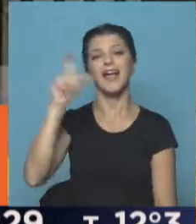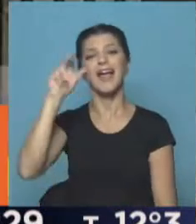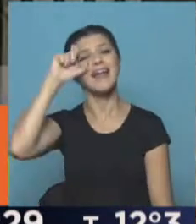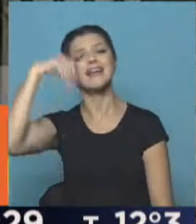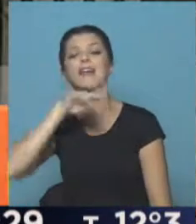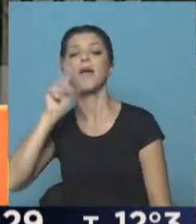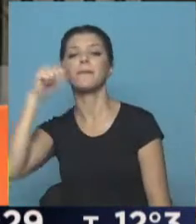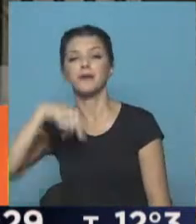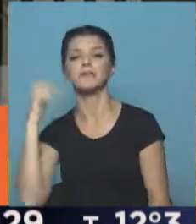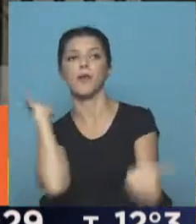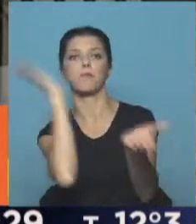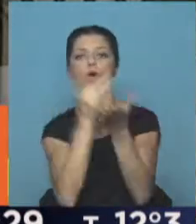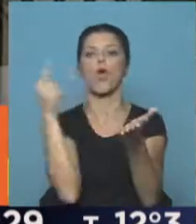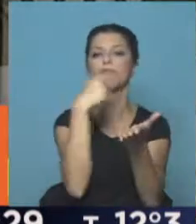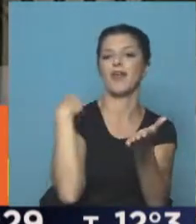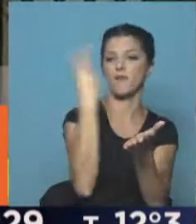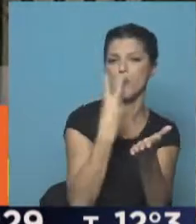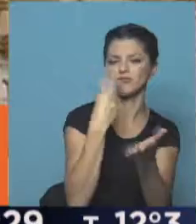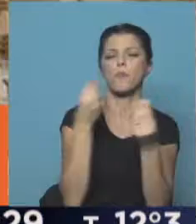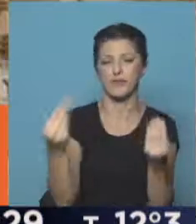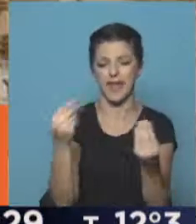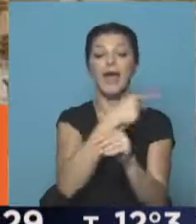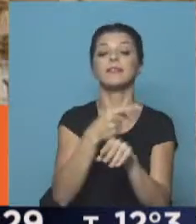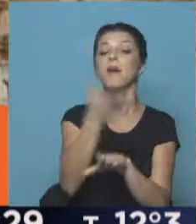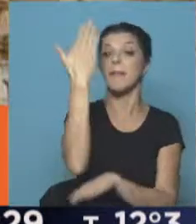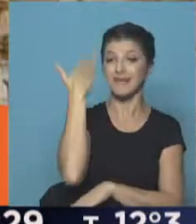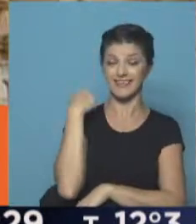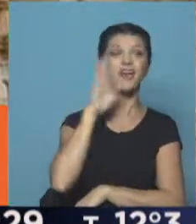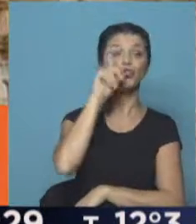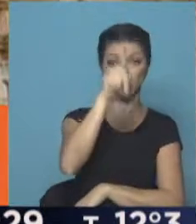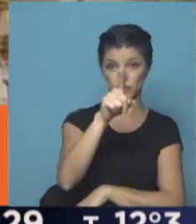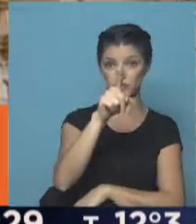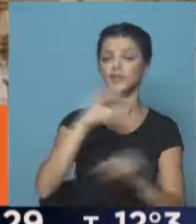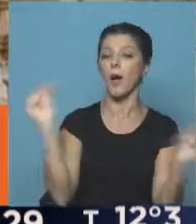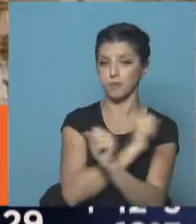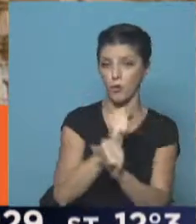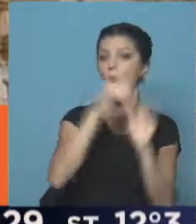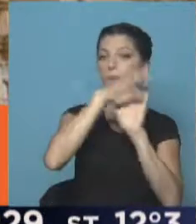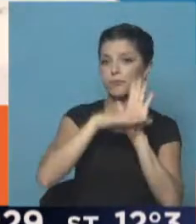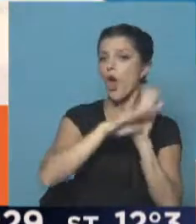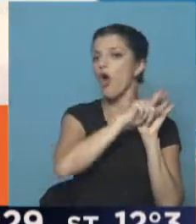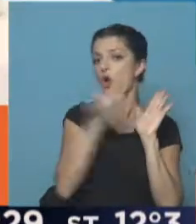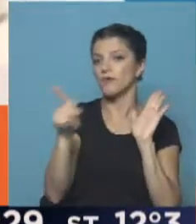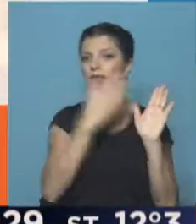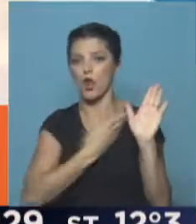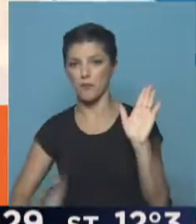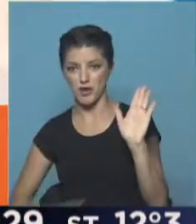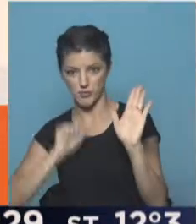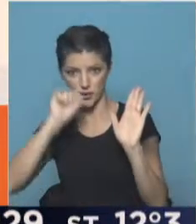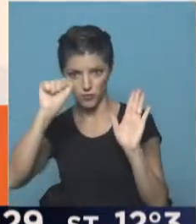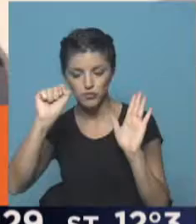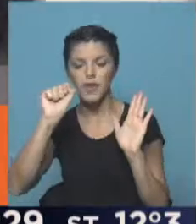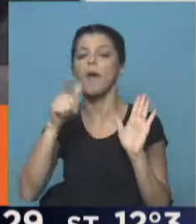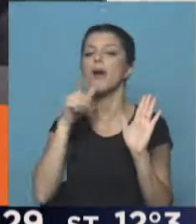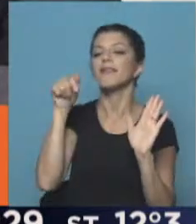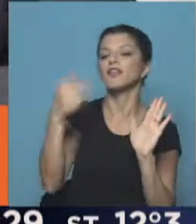Congreso de Estados Unidos aprobara la semana pasada un nuevo paquete de medidas contra el gobierno ruso por la supuesta interferencia